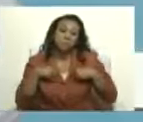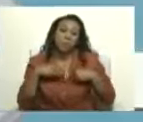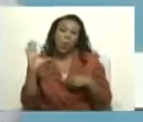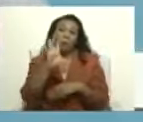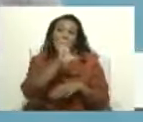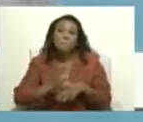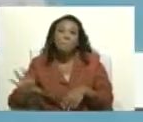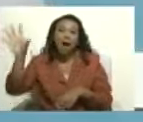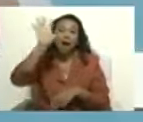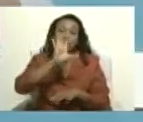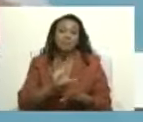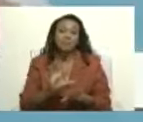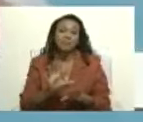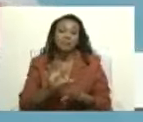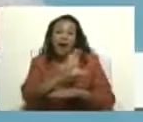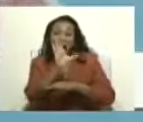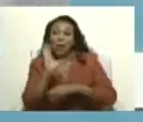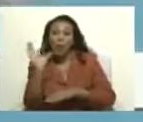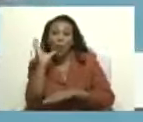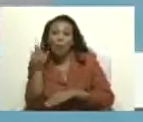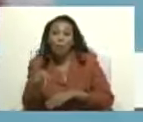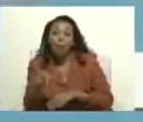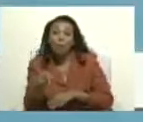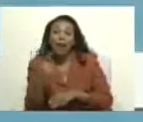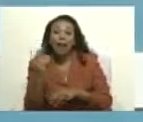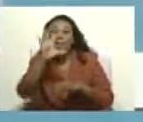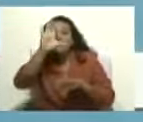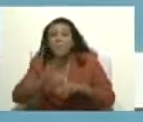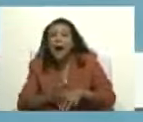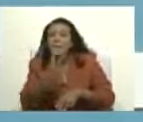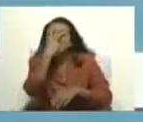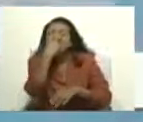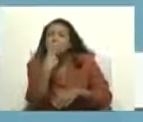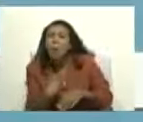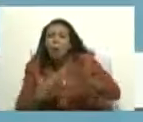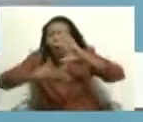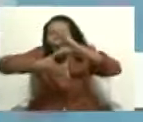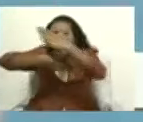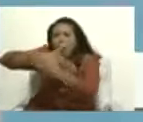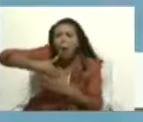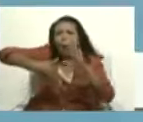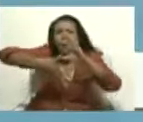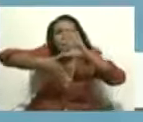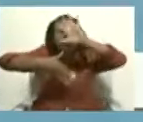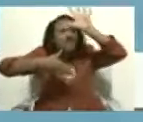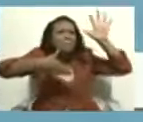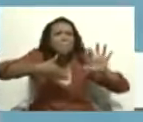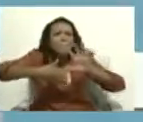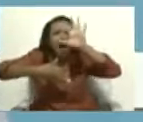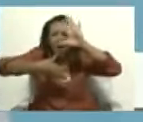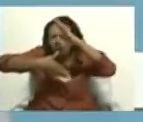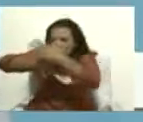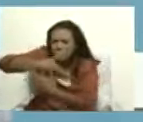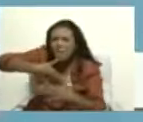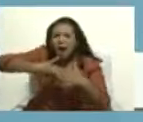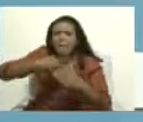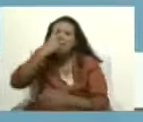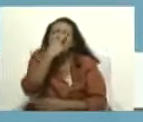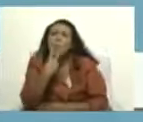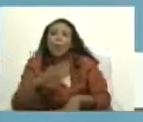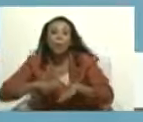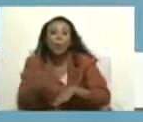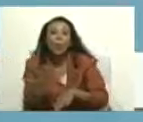países, es más, el Pacífico colombiano es la parte más pobre de toda la olla del Pacífico. ¿Saben por qué?